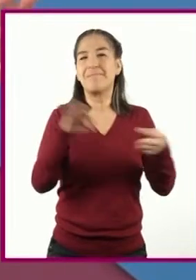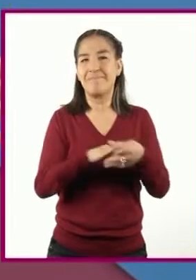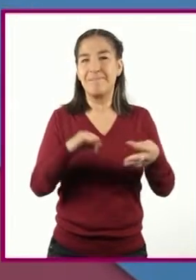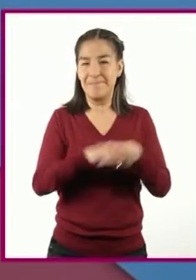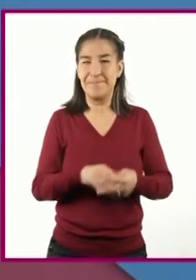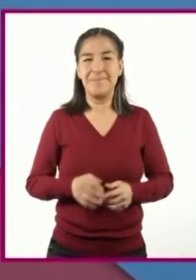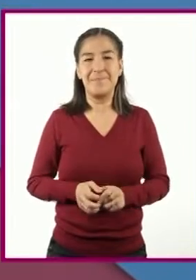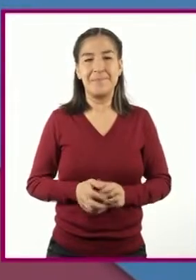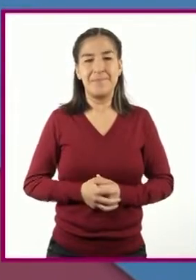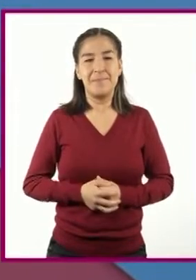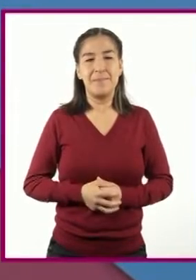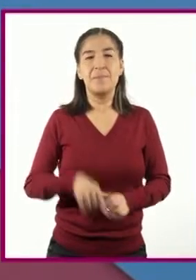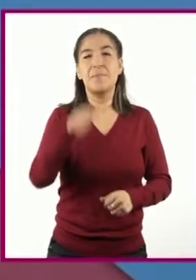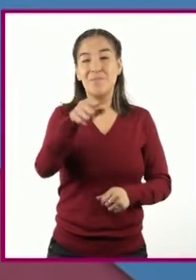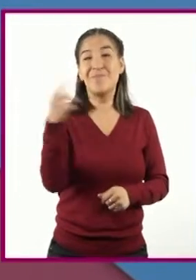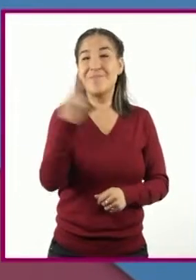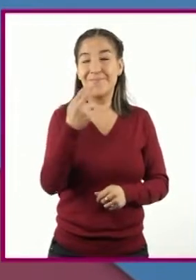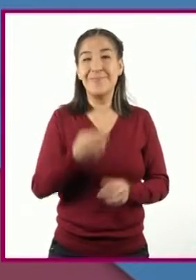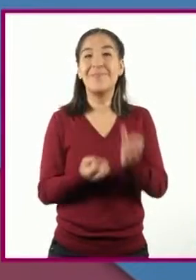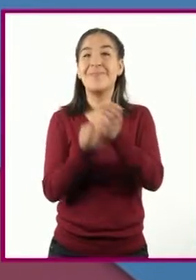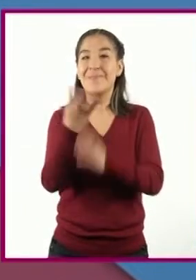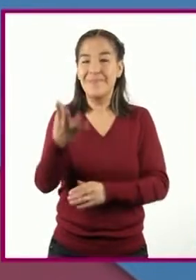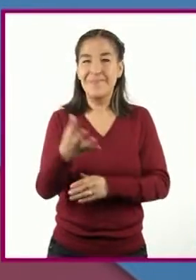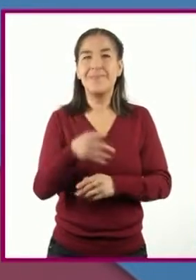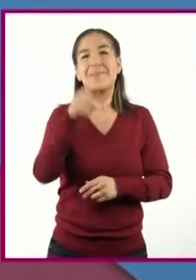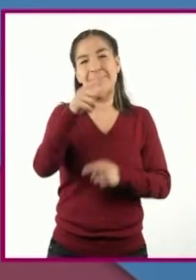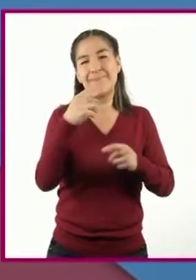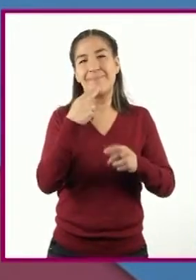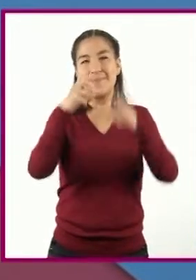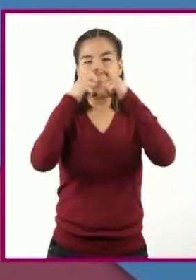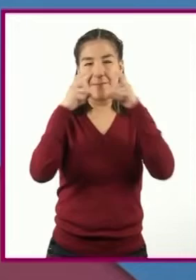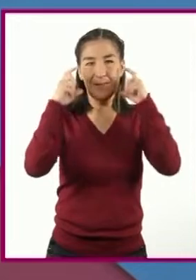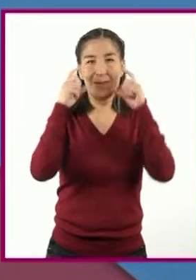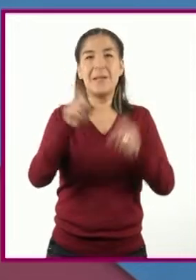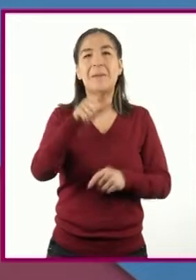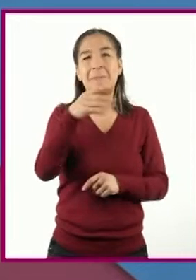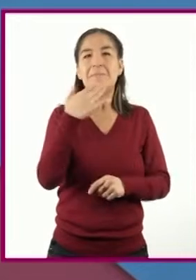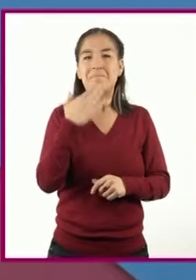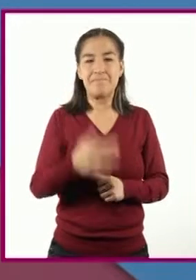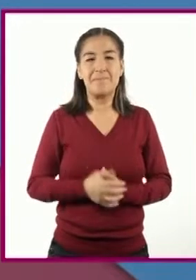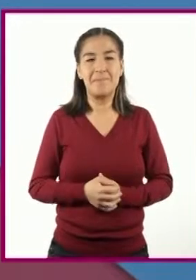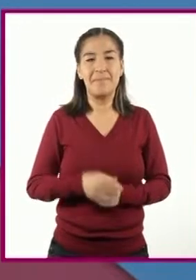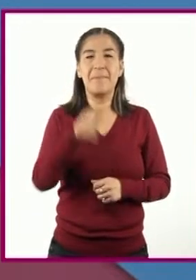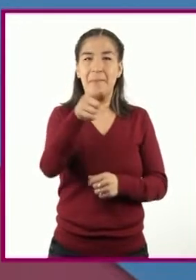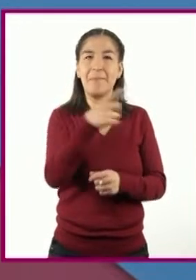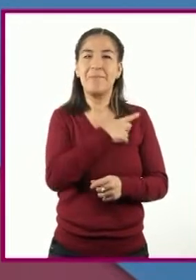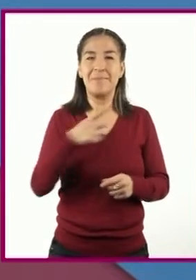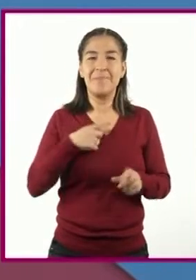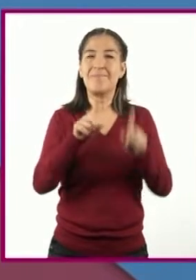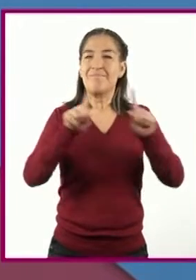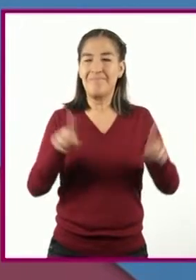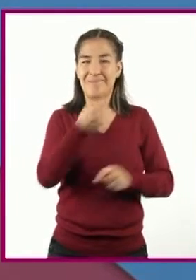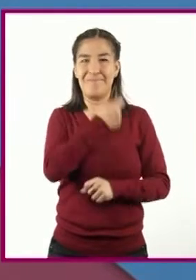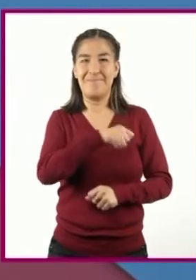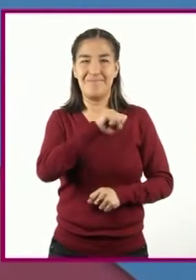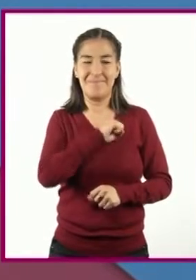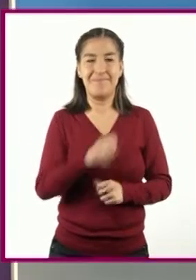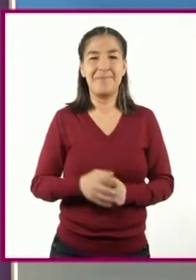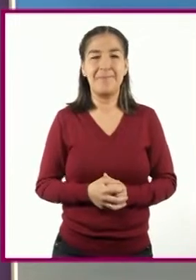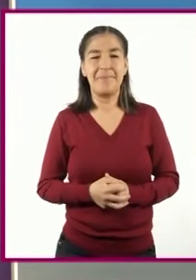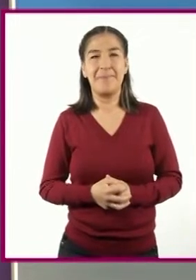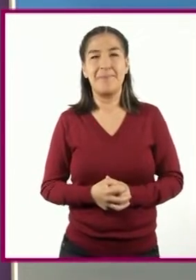posible. Si hay necesidad de salir, usemos el cubrebocas correctamente y mantengamos la sana